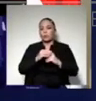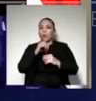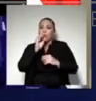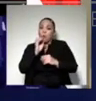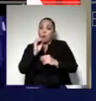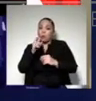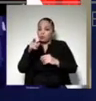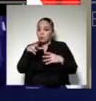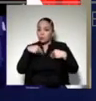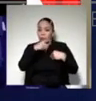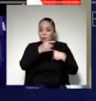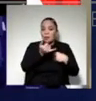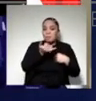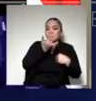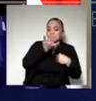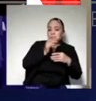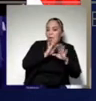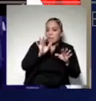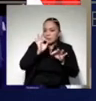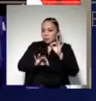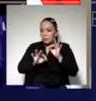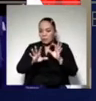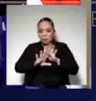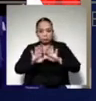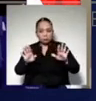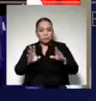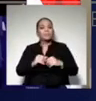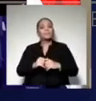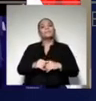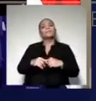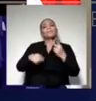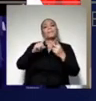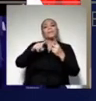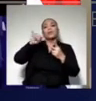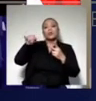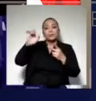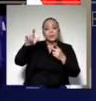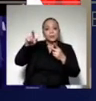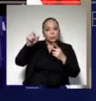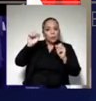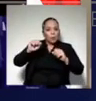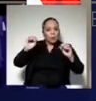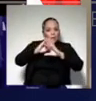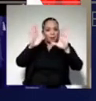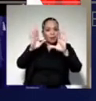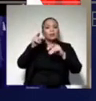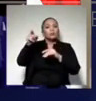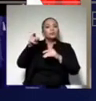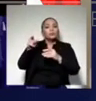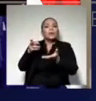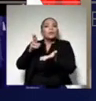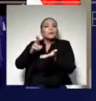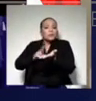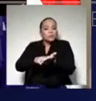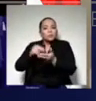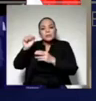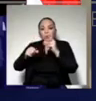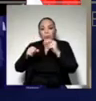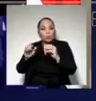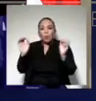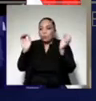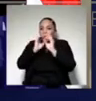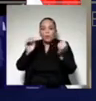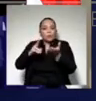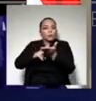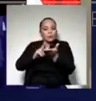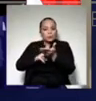Y doña Jocelyn, ¿usted me puede aclarar si hubo alguna contratación o del todo no hay ninguna contratación